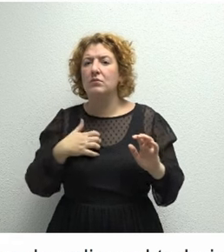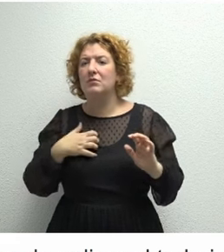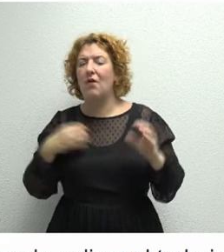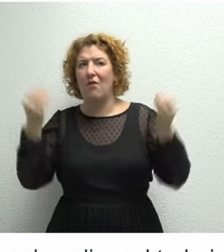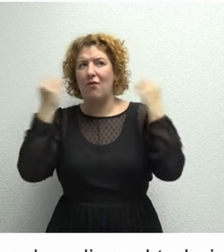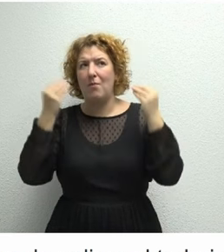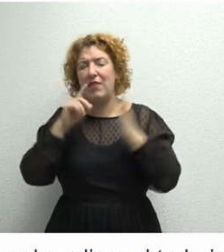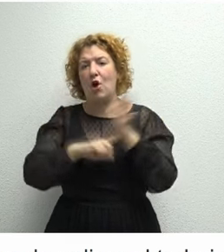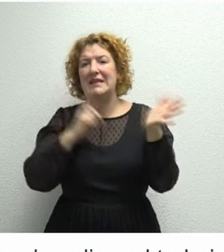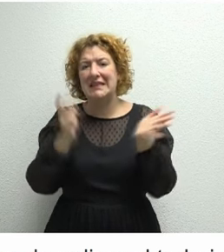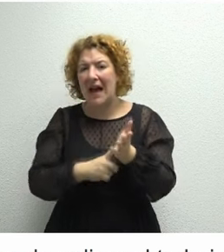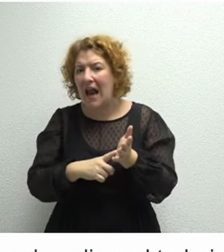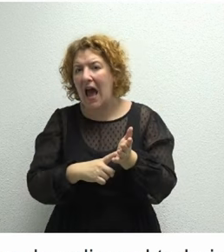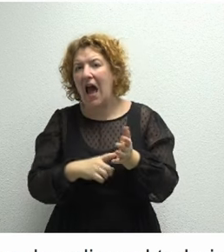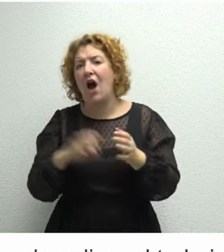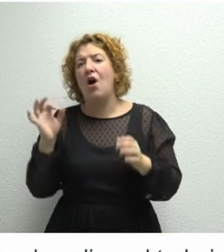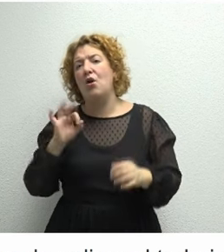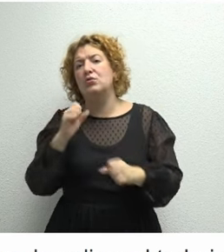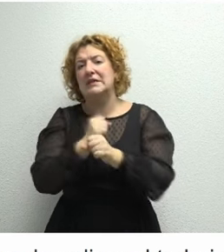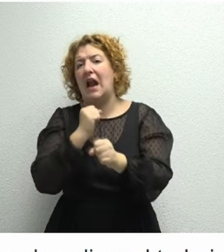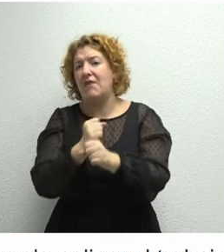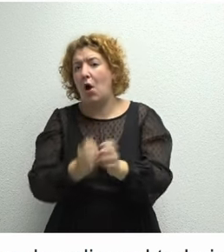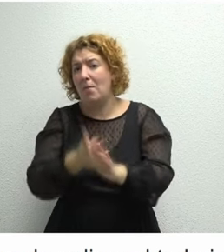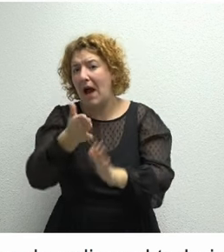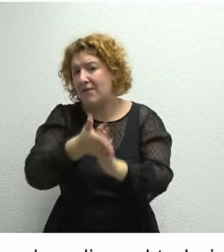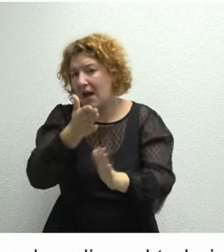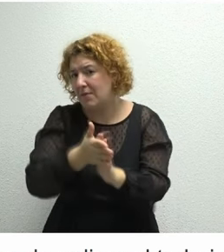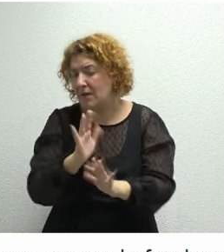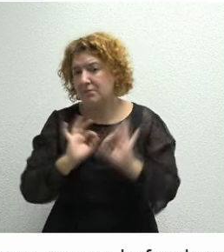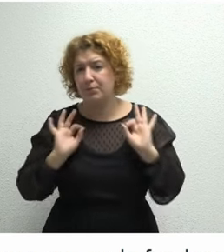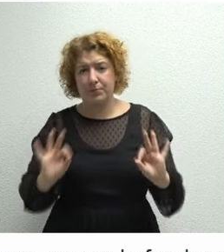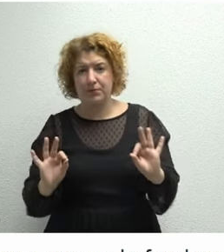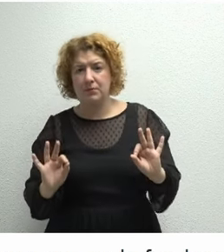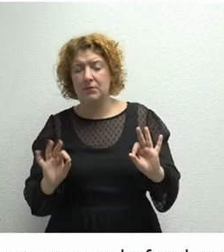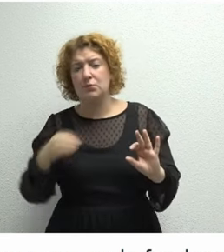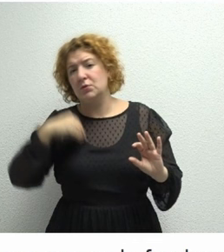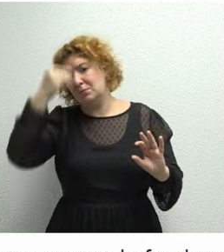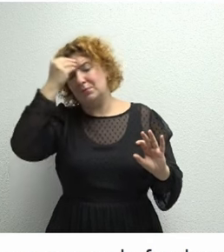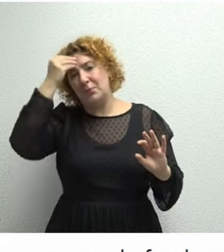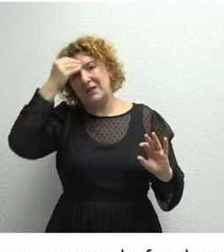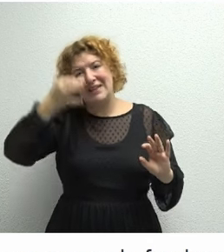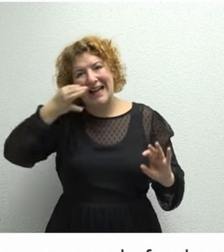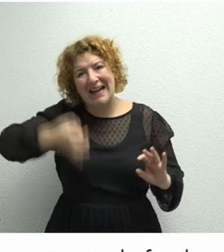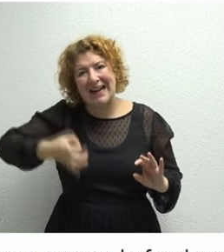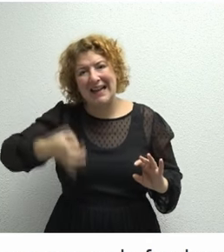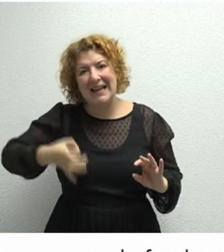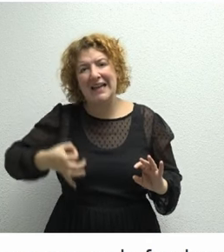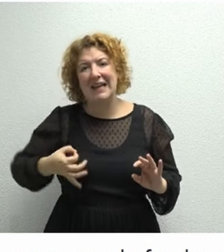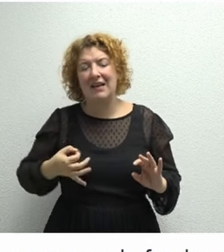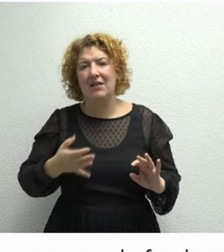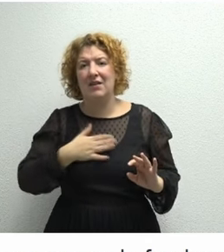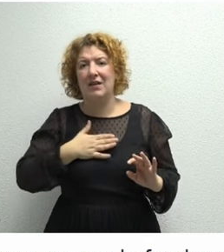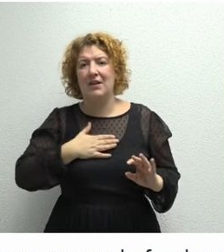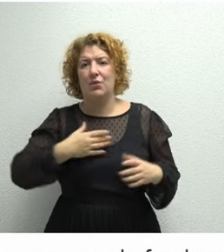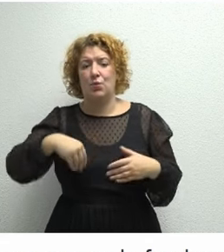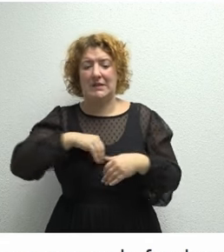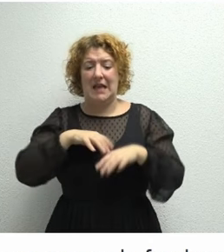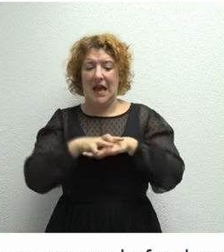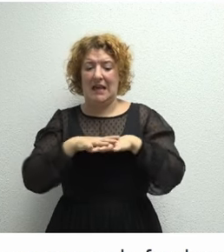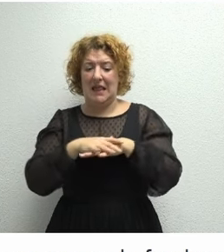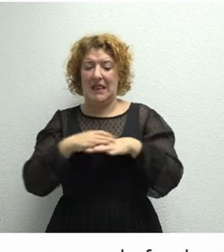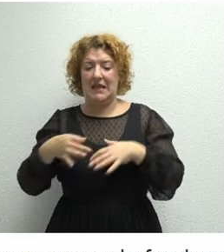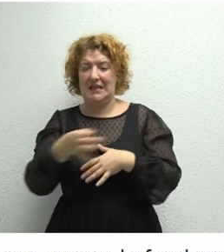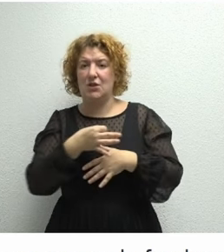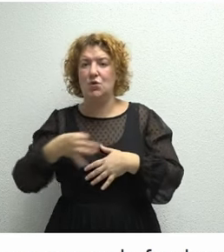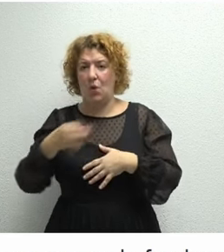formación integrada y vas a hacer tu trabajo y listo entonces esa parte es una realidad yo creo que dentro de nuestra red insular y de y del